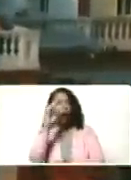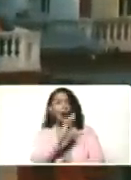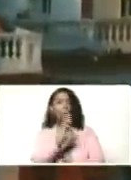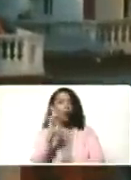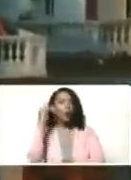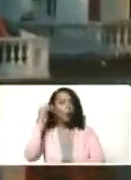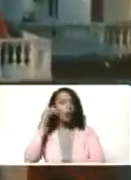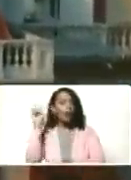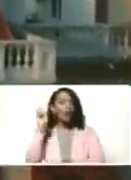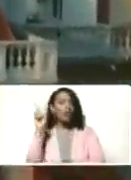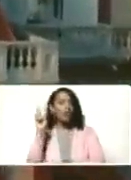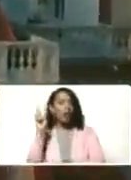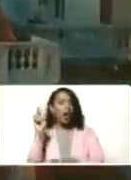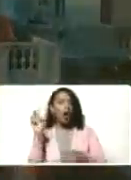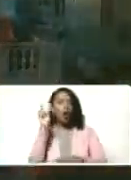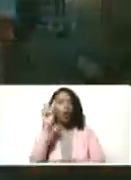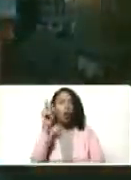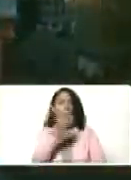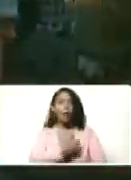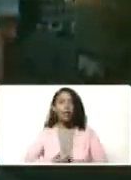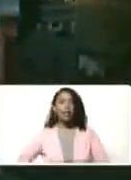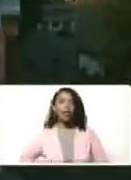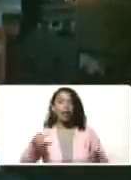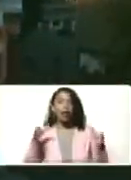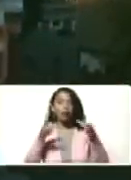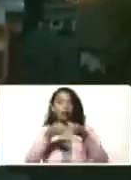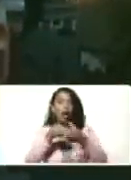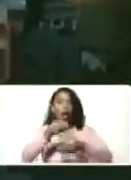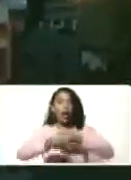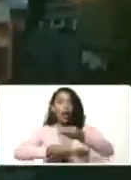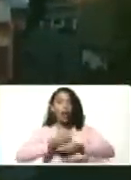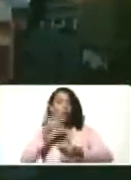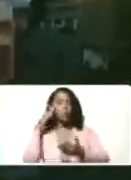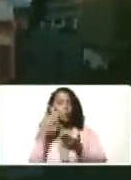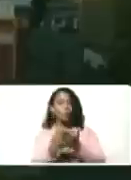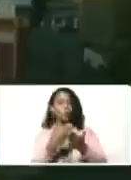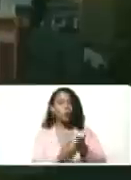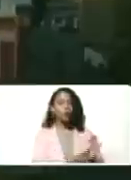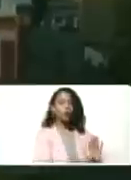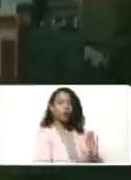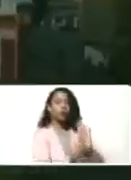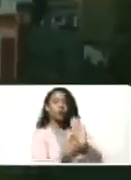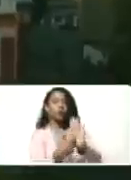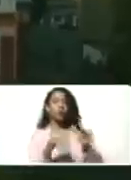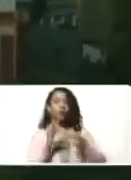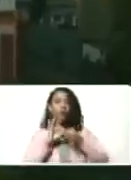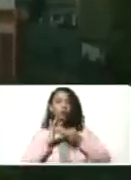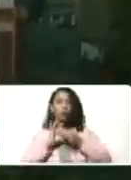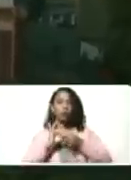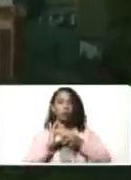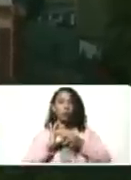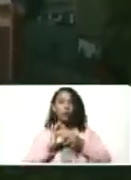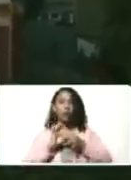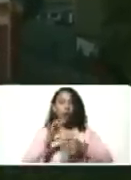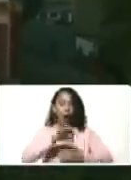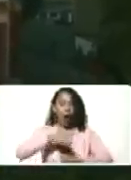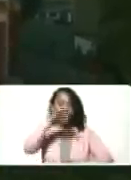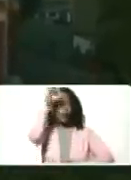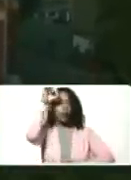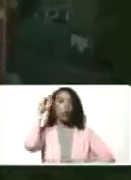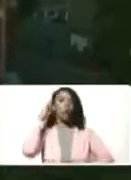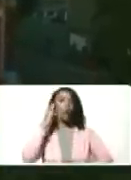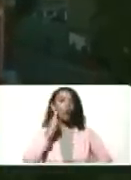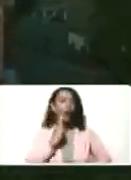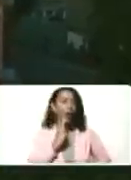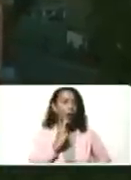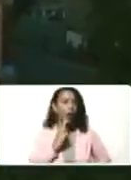de Venezuela. Ambos presidentes han dado muestra de lo que ha sido la unidad, el espíritu del bolivarianismo